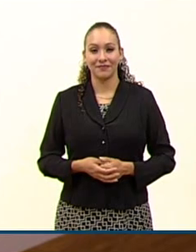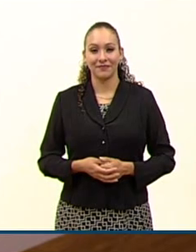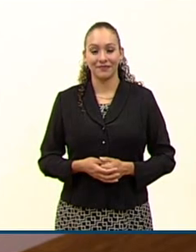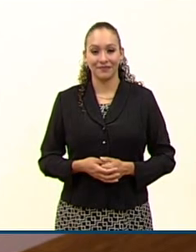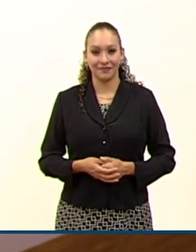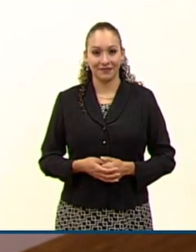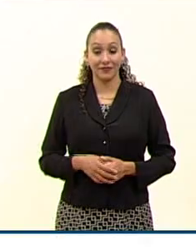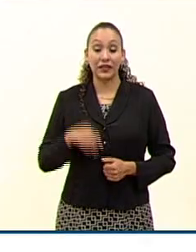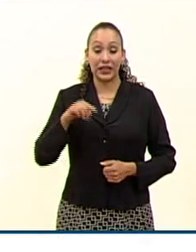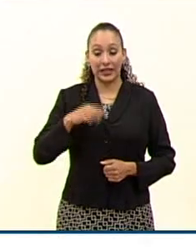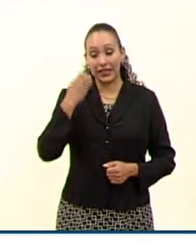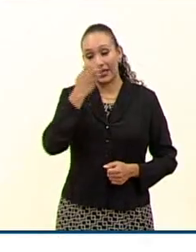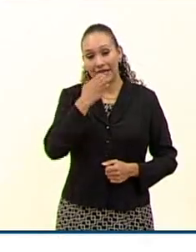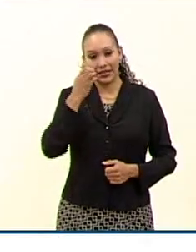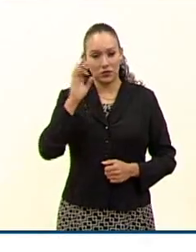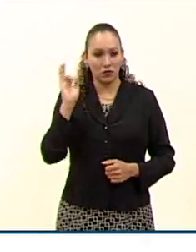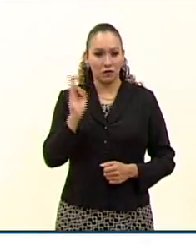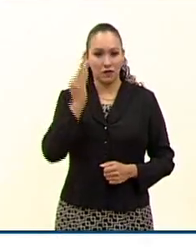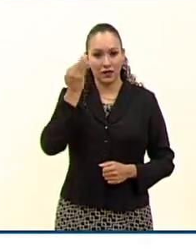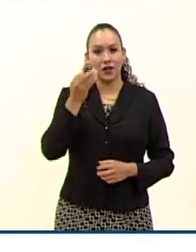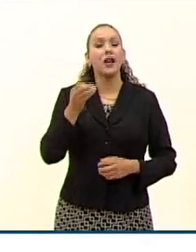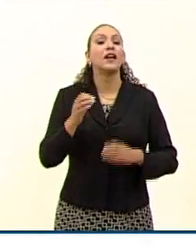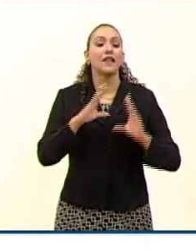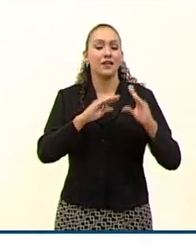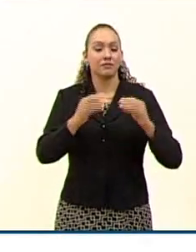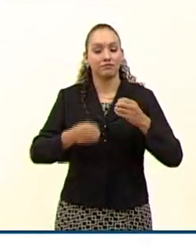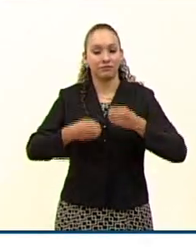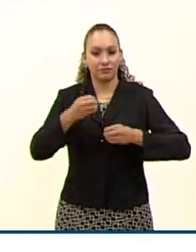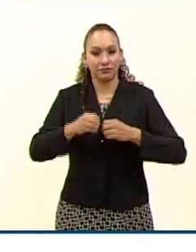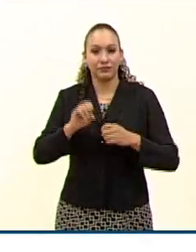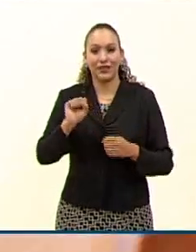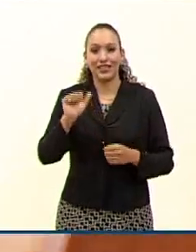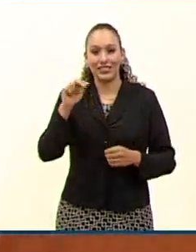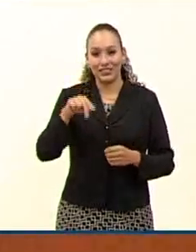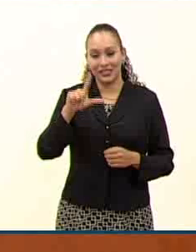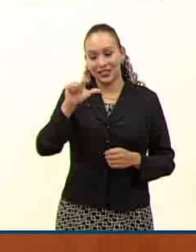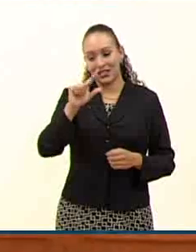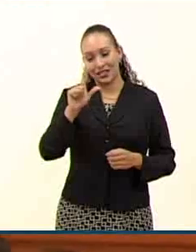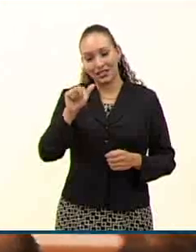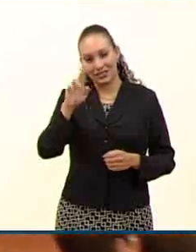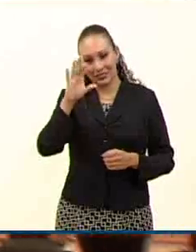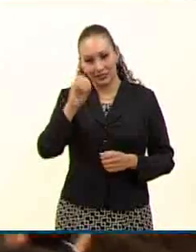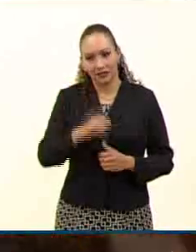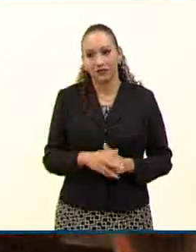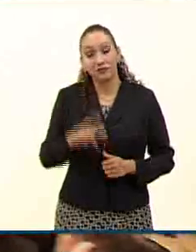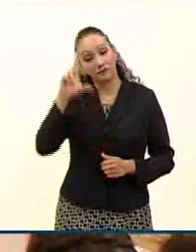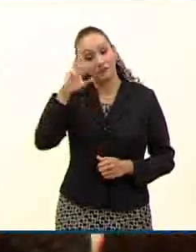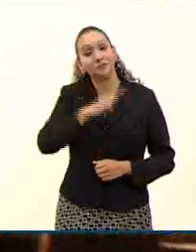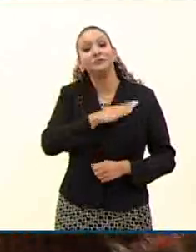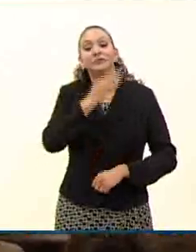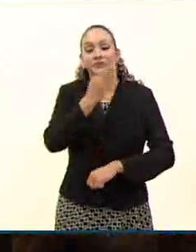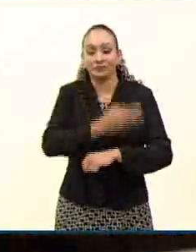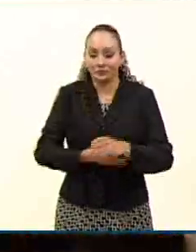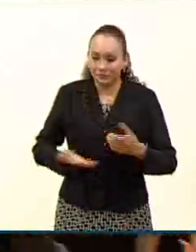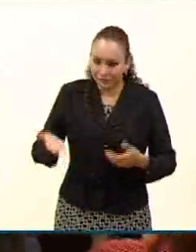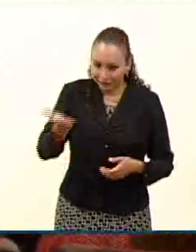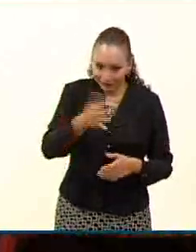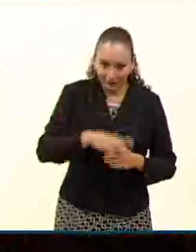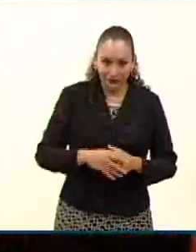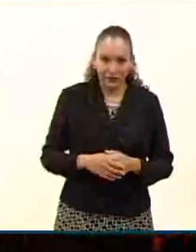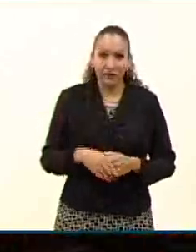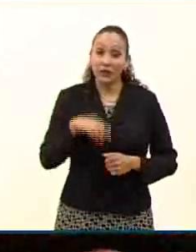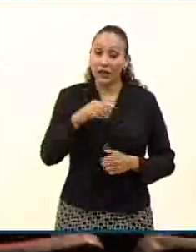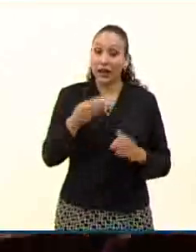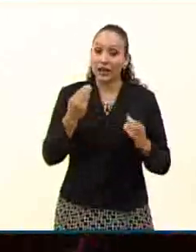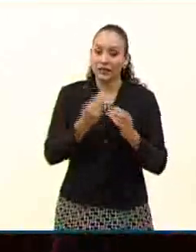En la Escuela Federal de Formación Judicial de San Lázaro, muchas gracias, muy buenas tardes para todos. En la inauguración del curso escolarizado de